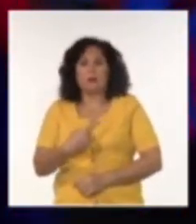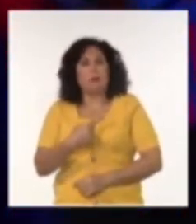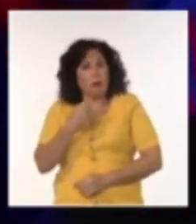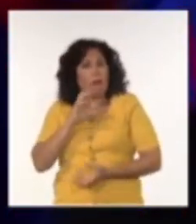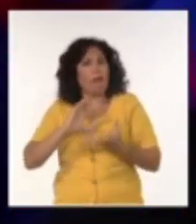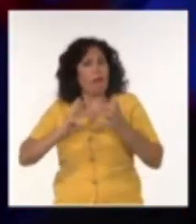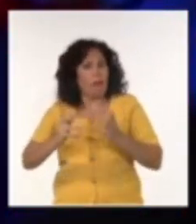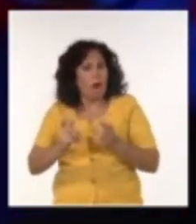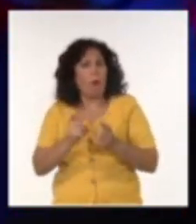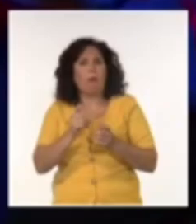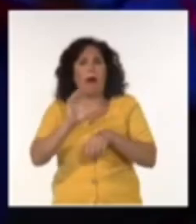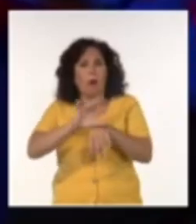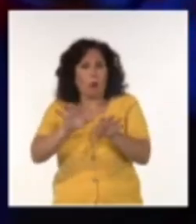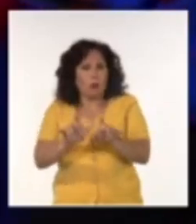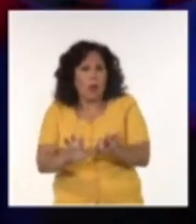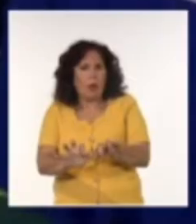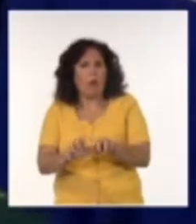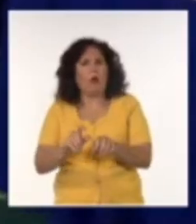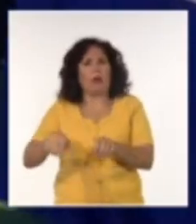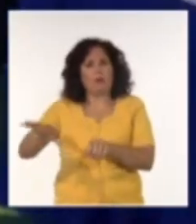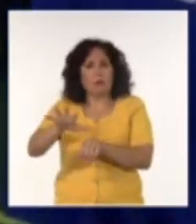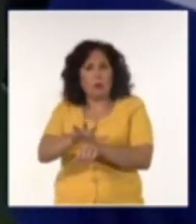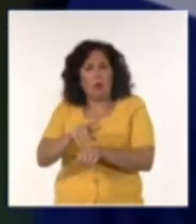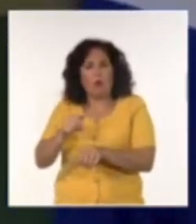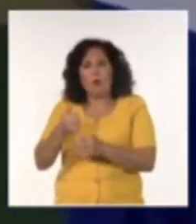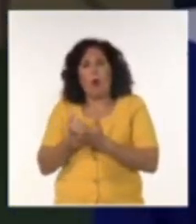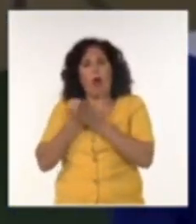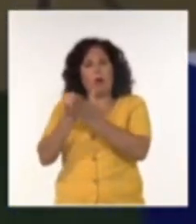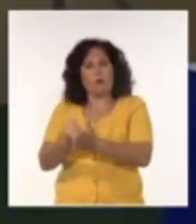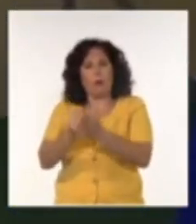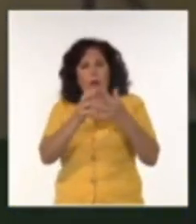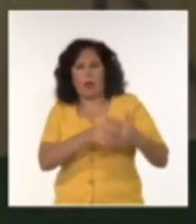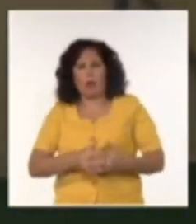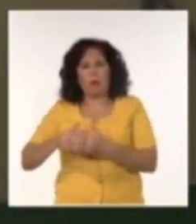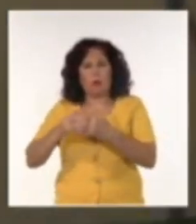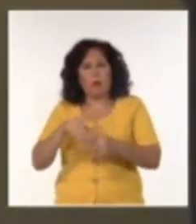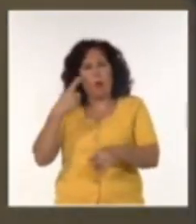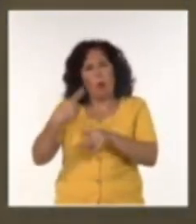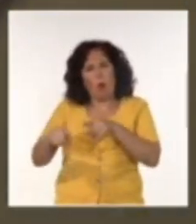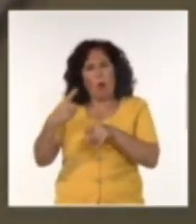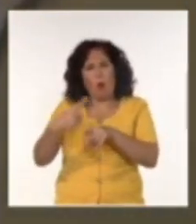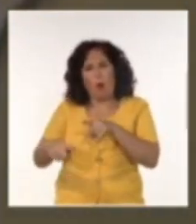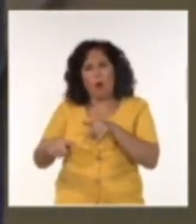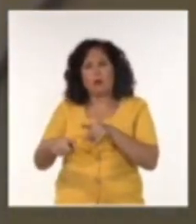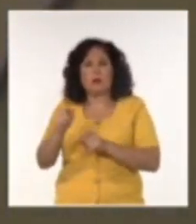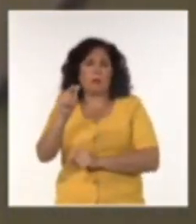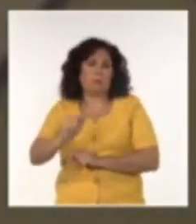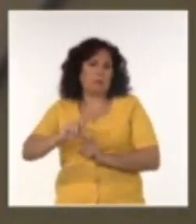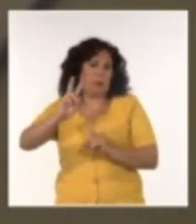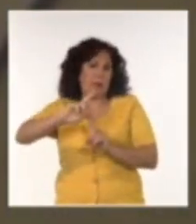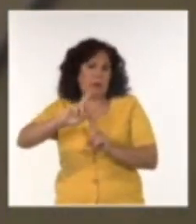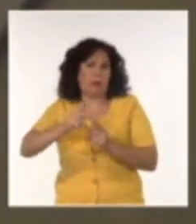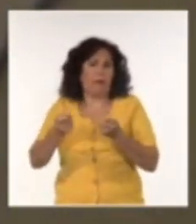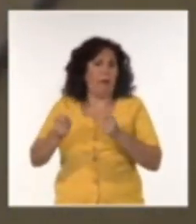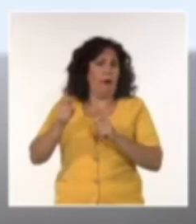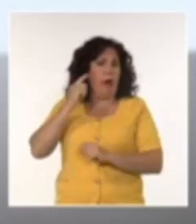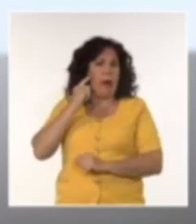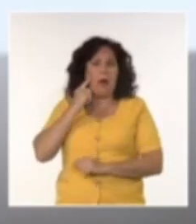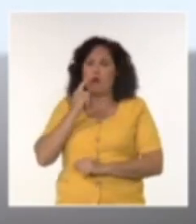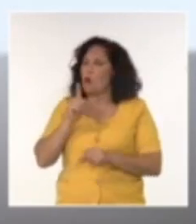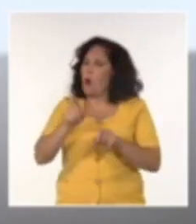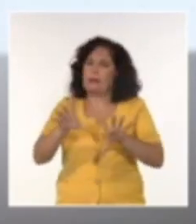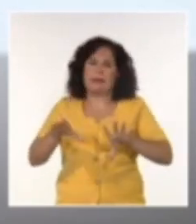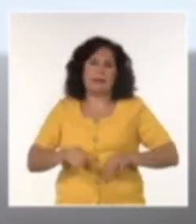mecanismo automatizado, la oposición respaldada por Estados Unidos y grandes medios de comunicación occidentales se niega a aceptar